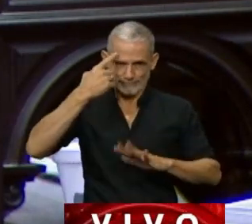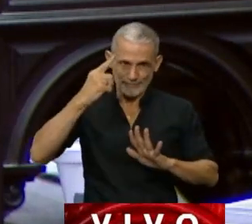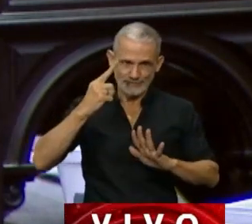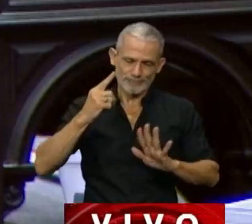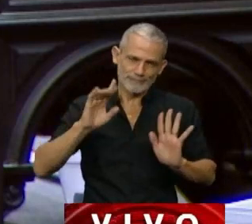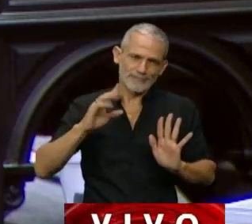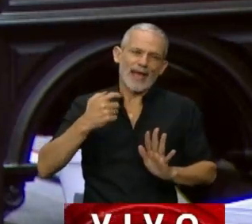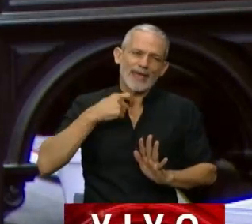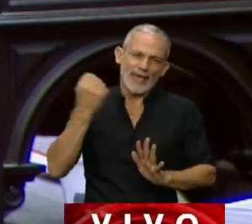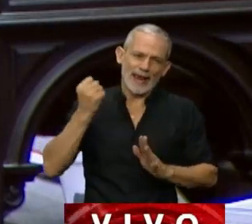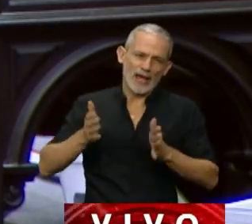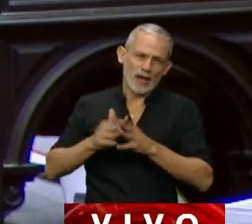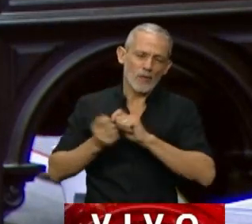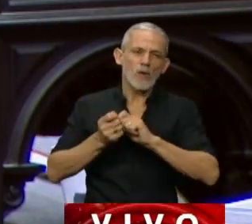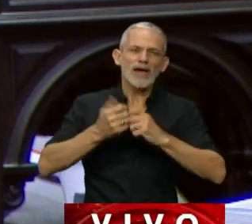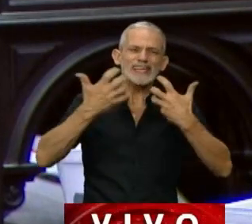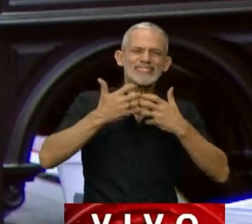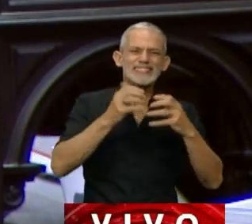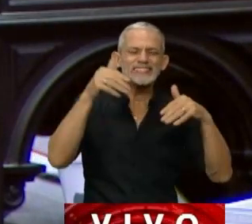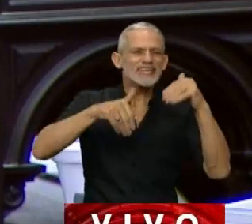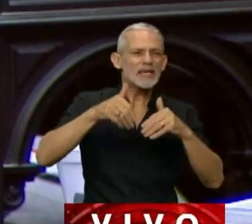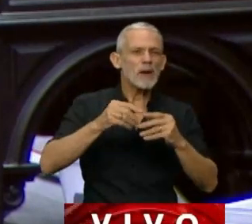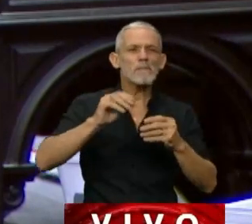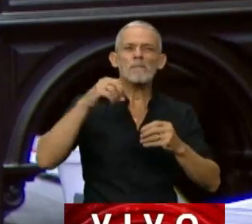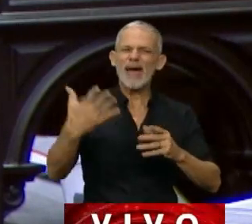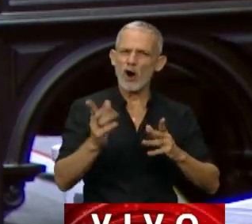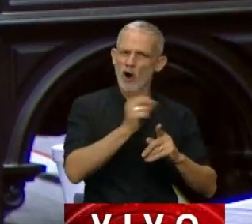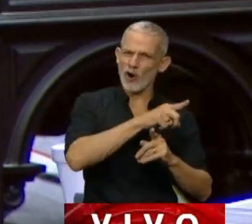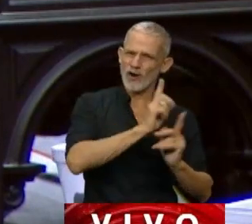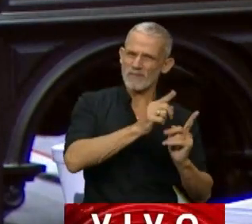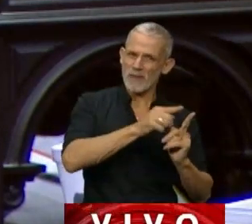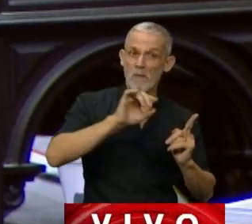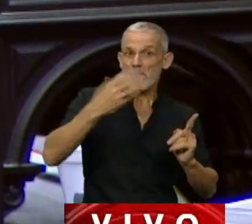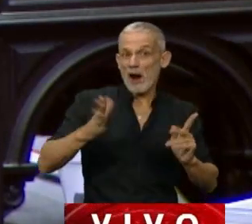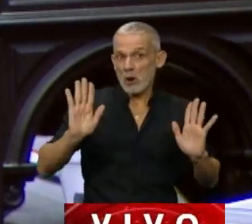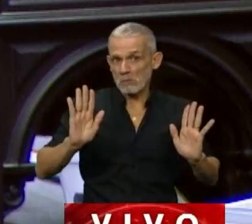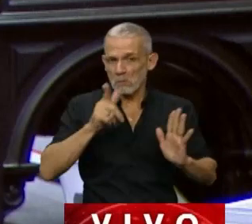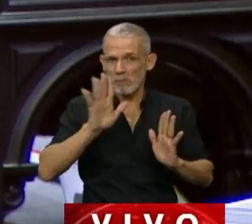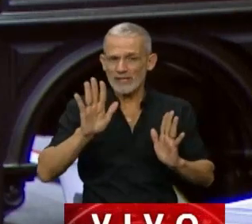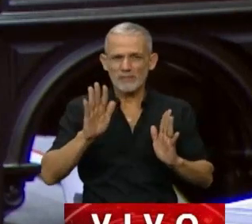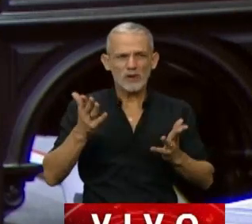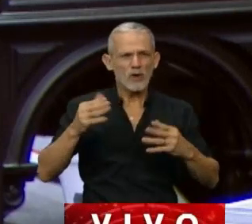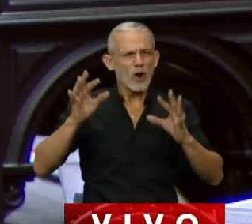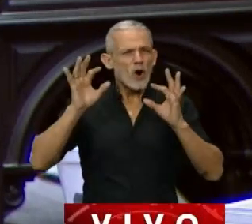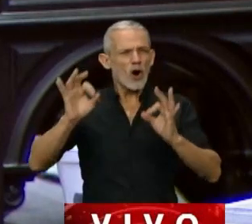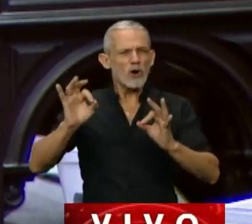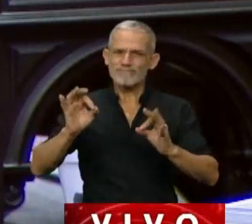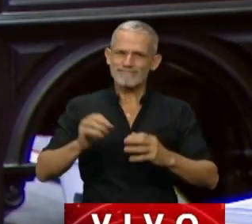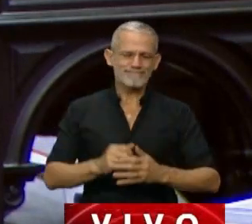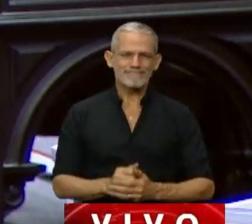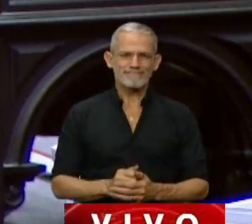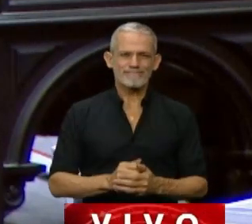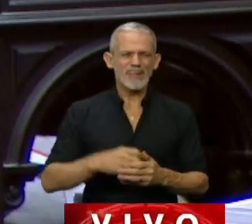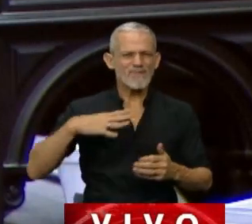se pretende, hacia un sistema mejor que el vigente. Pero consideramos que también se quedan a mitad de camino en diferentes